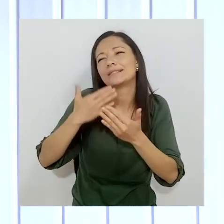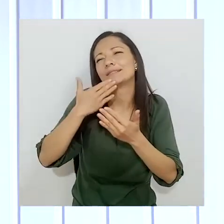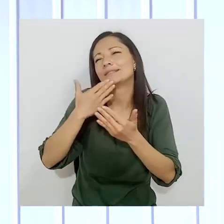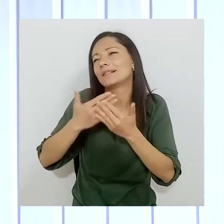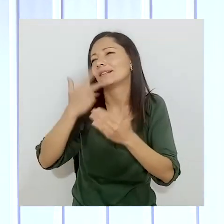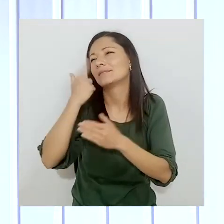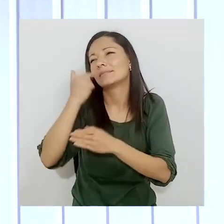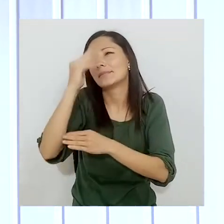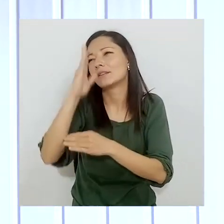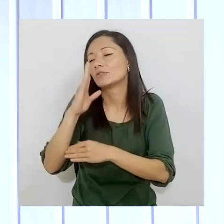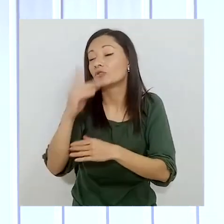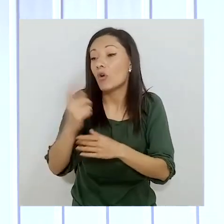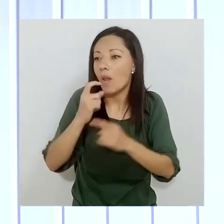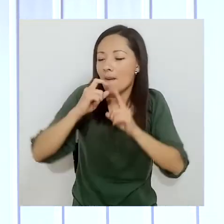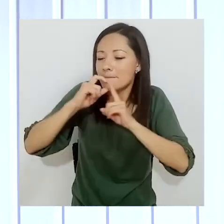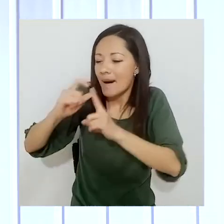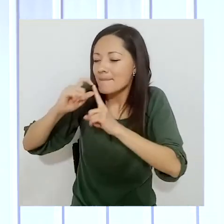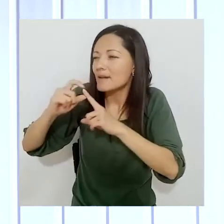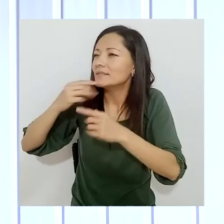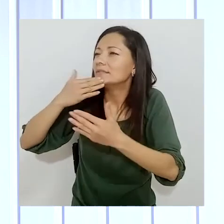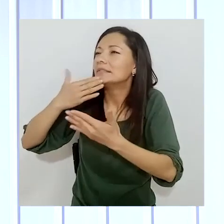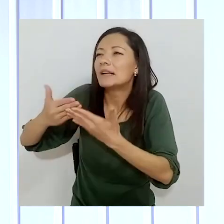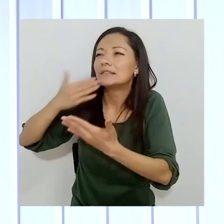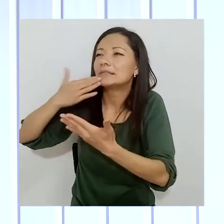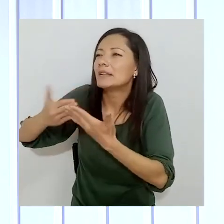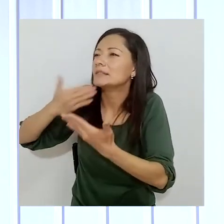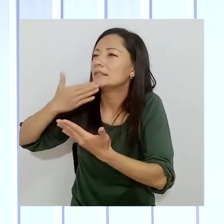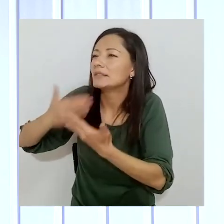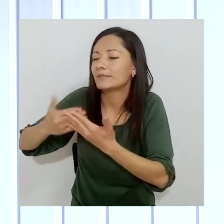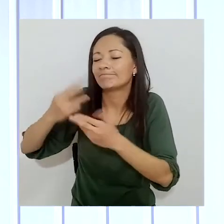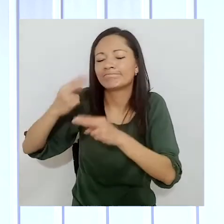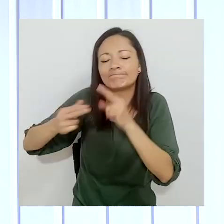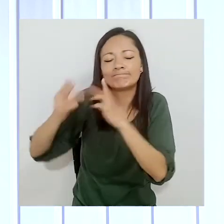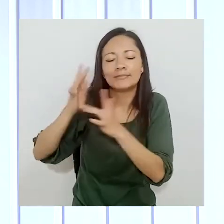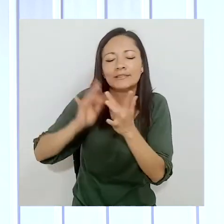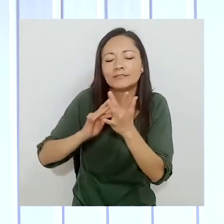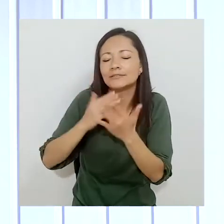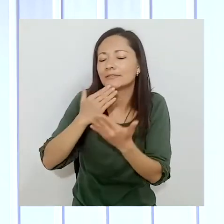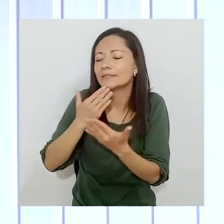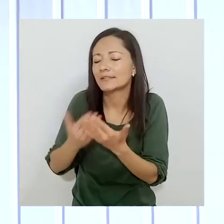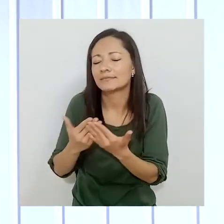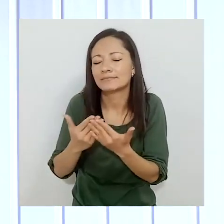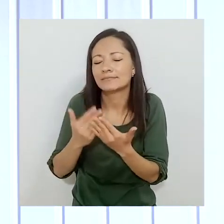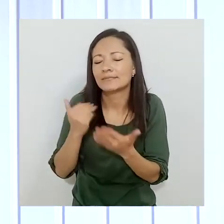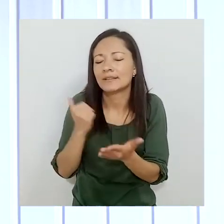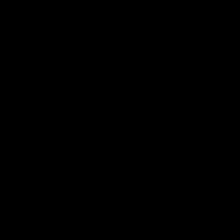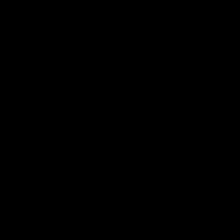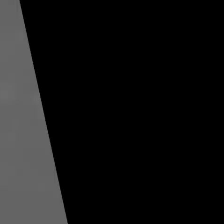palabras de agradecimiento para ti. En el nombre de Jesús te damos gracias. Amén.